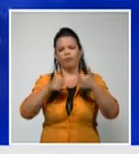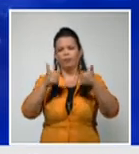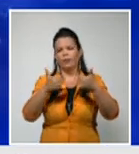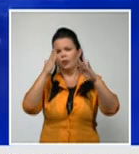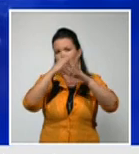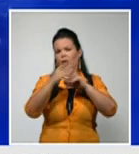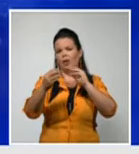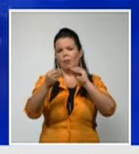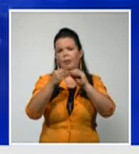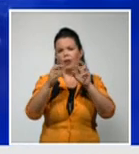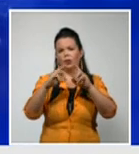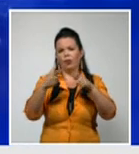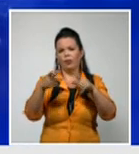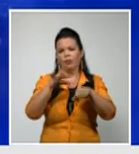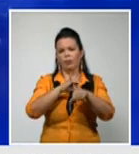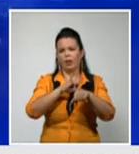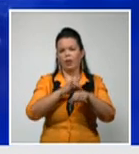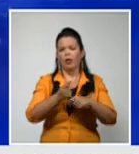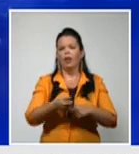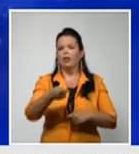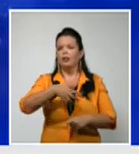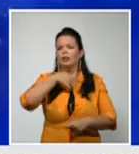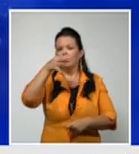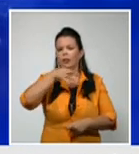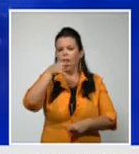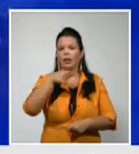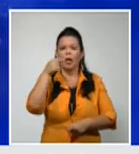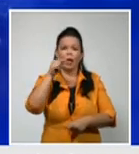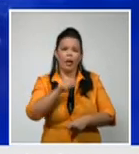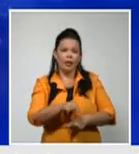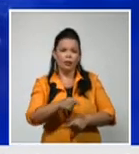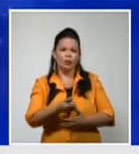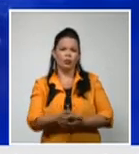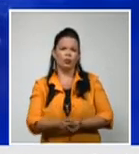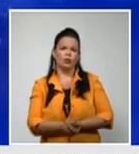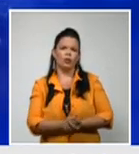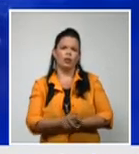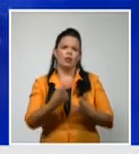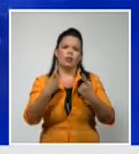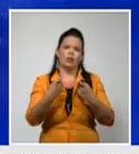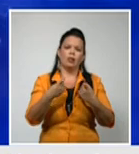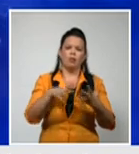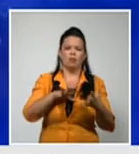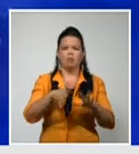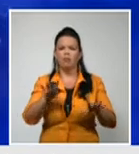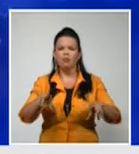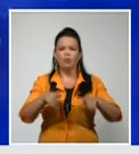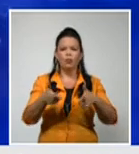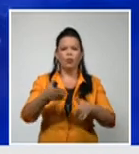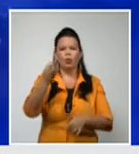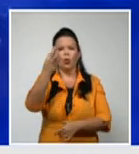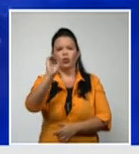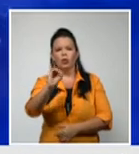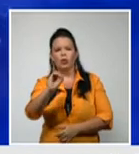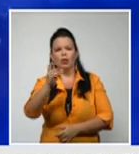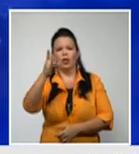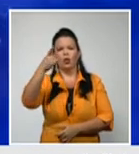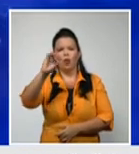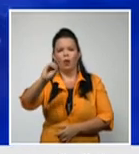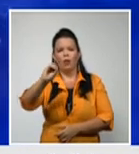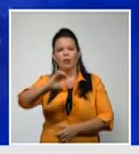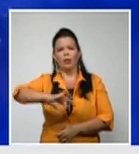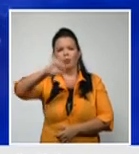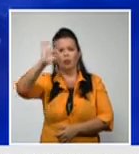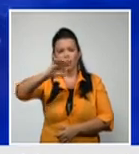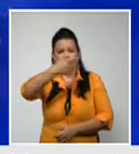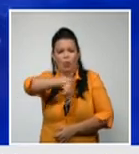esta enfermedad esa inmunidad debe ser entre un 80 y un 90% de la población para que realmente se vea